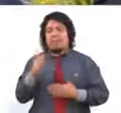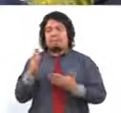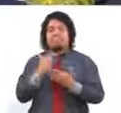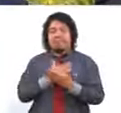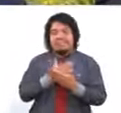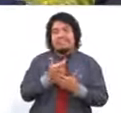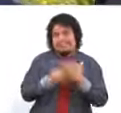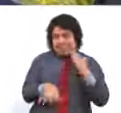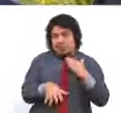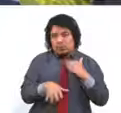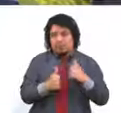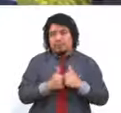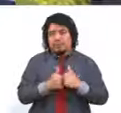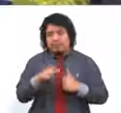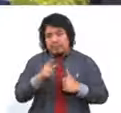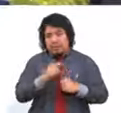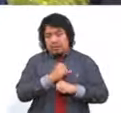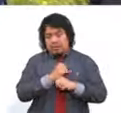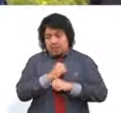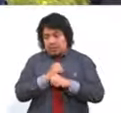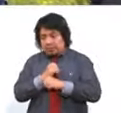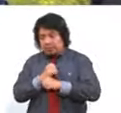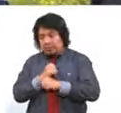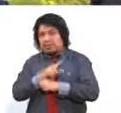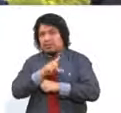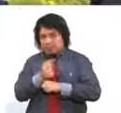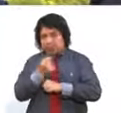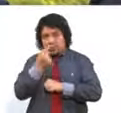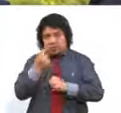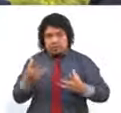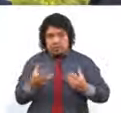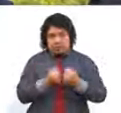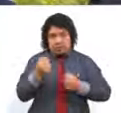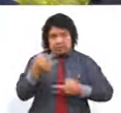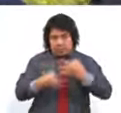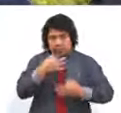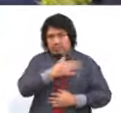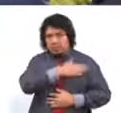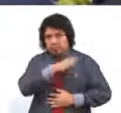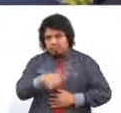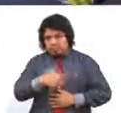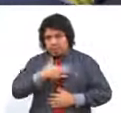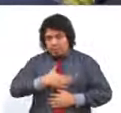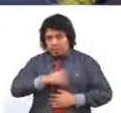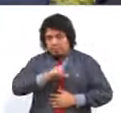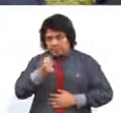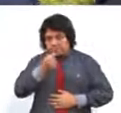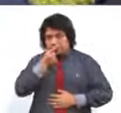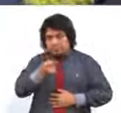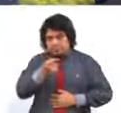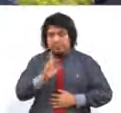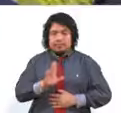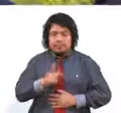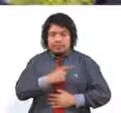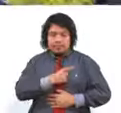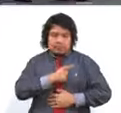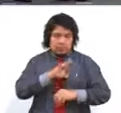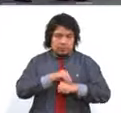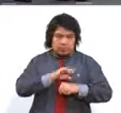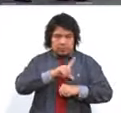Entonces, sobre la investigación, vamos a tener un anuncio en conjunto con la Fiscalía General de Justicia de la Ciudad de México, si nos